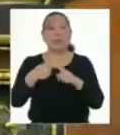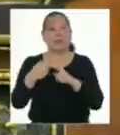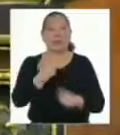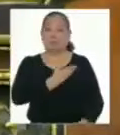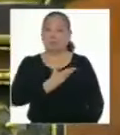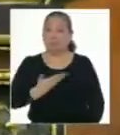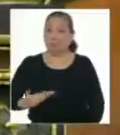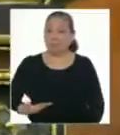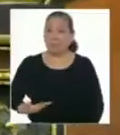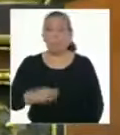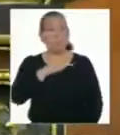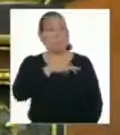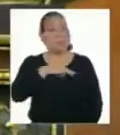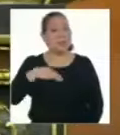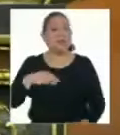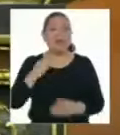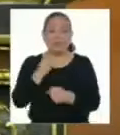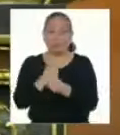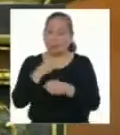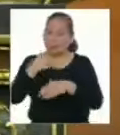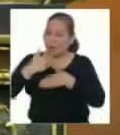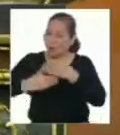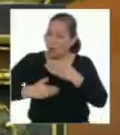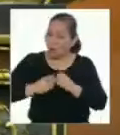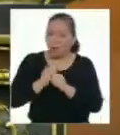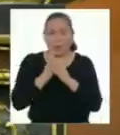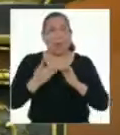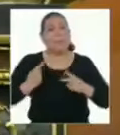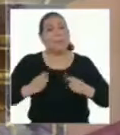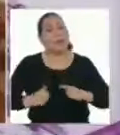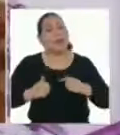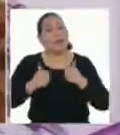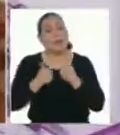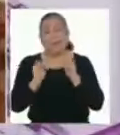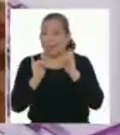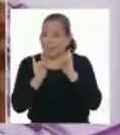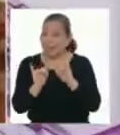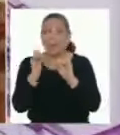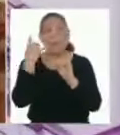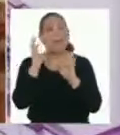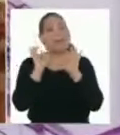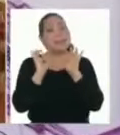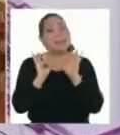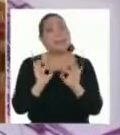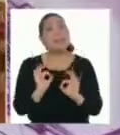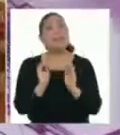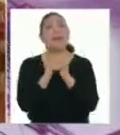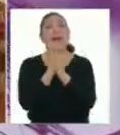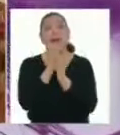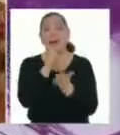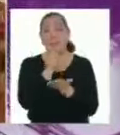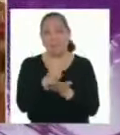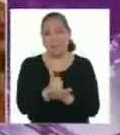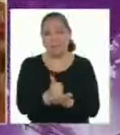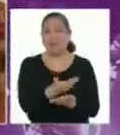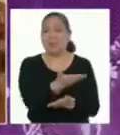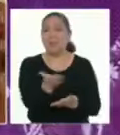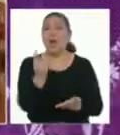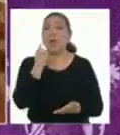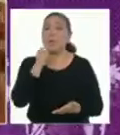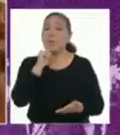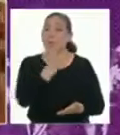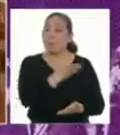gobernantes, sobre todos los que están trabajando diariamente por la vida, y permanezca para siempre. Amén. Hermanos